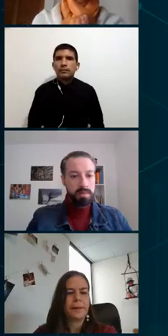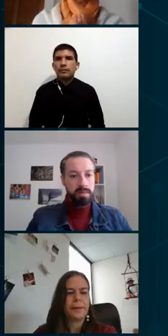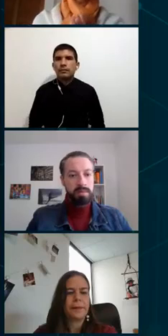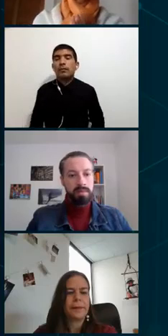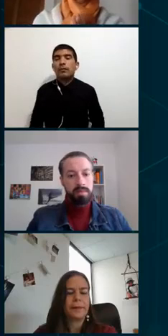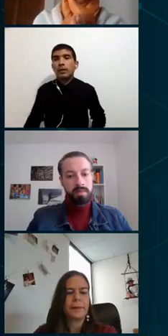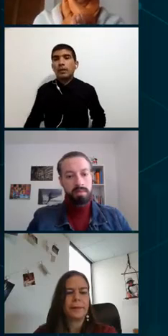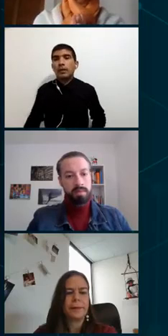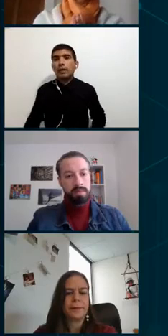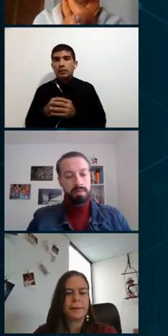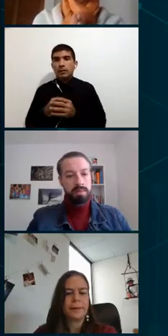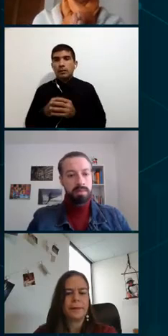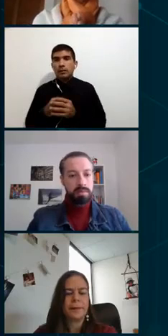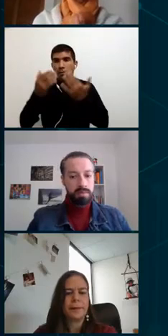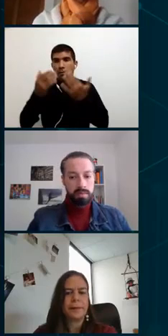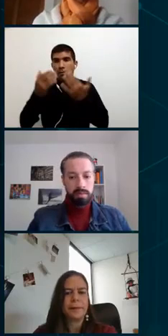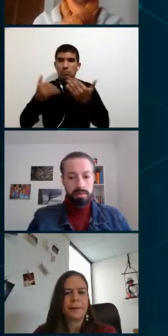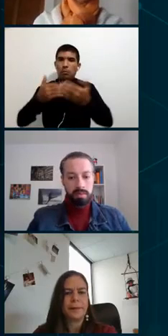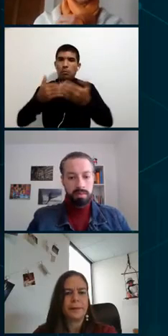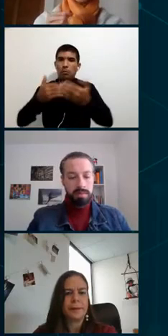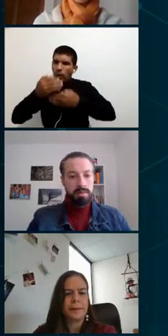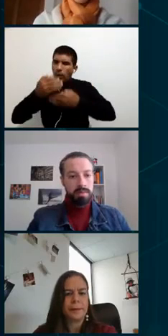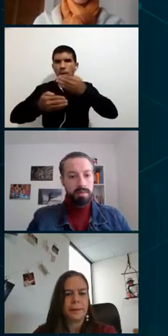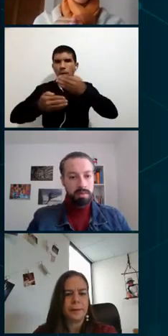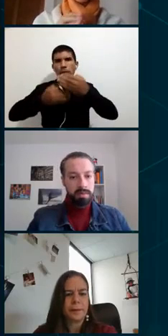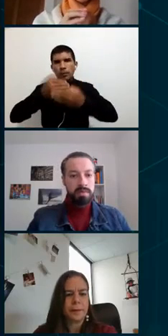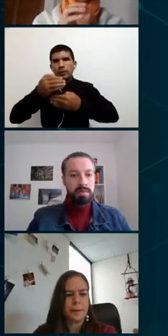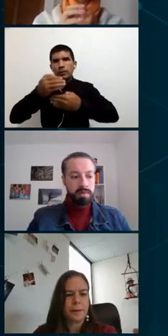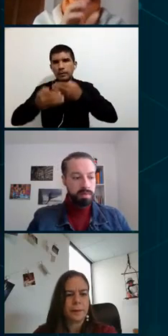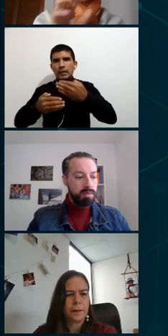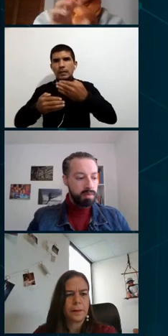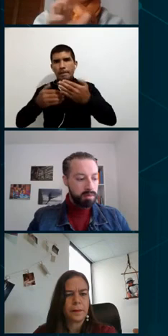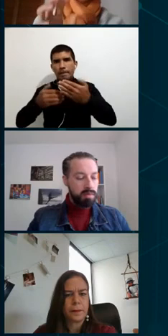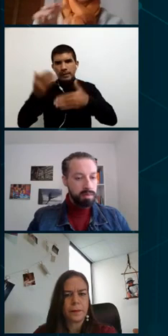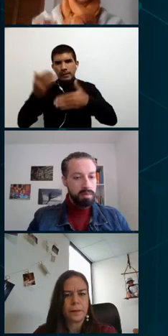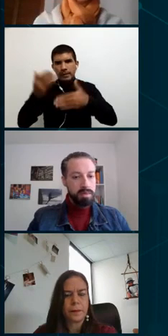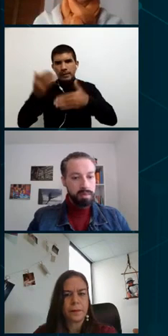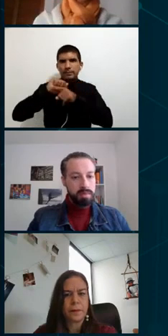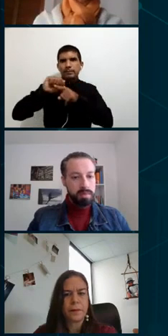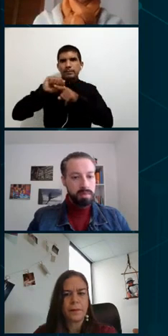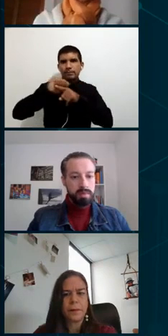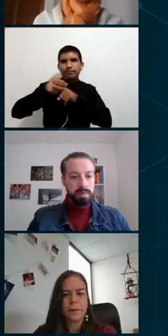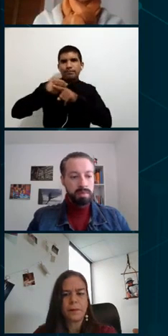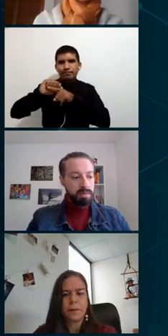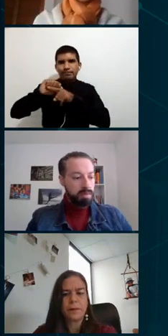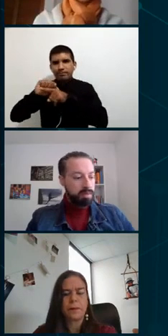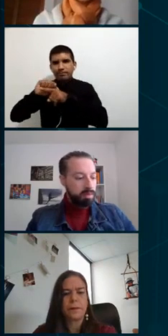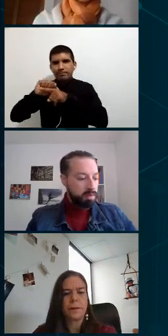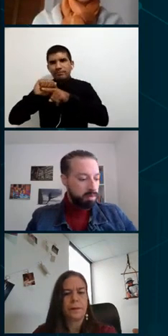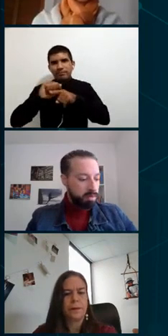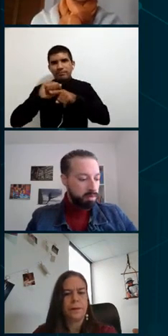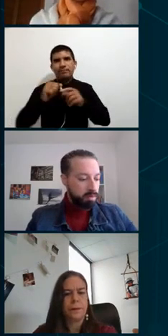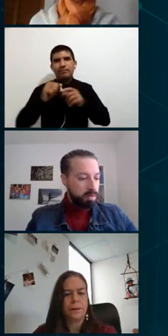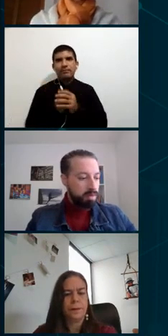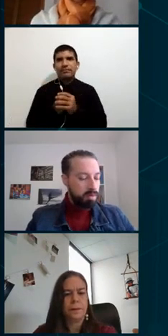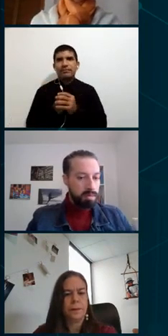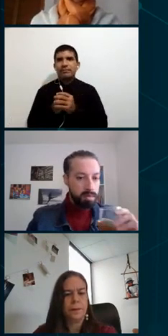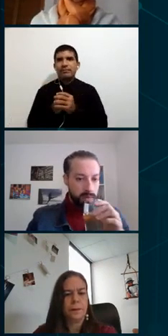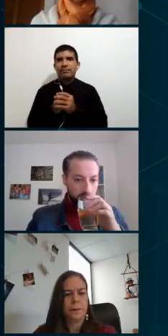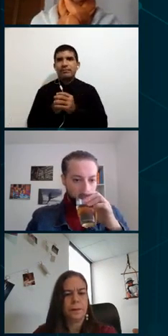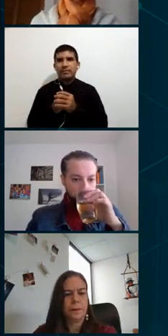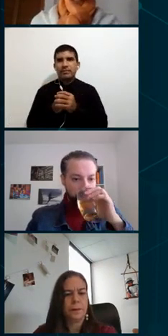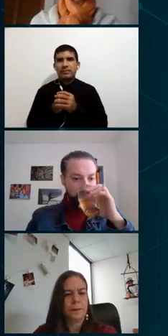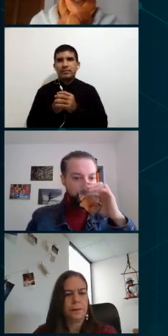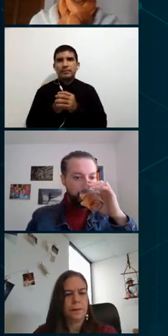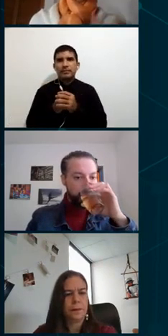slide vamos a dar un espacio para ver si hay preguntas específicamente de cada slide que las pueden hacer a través de este